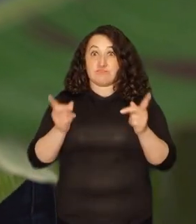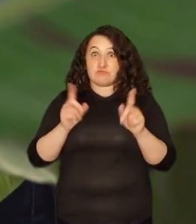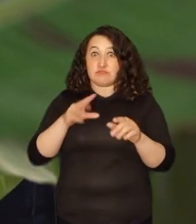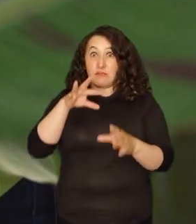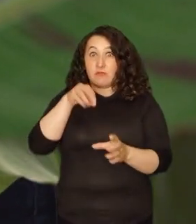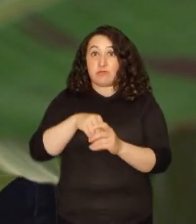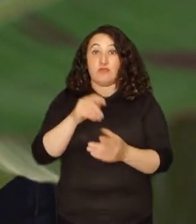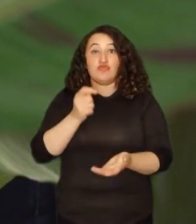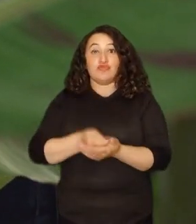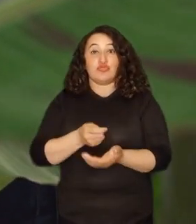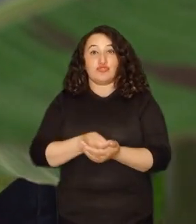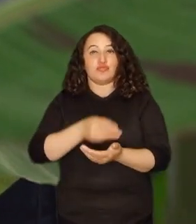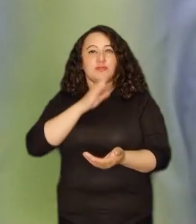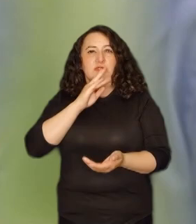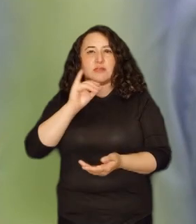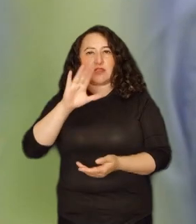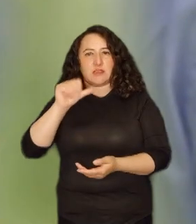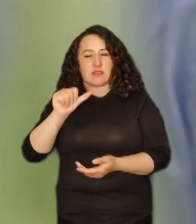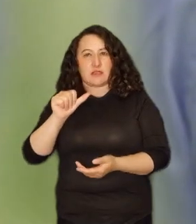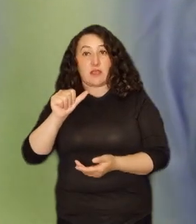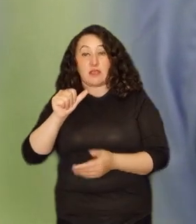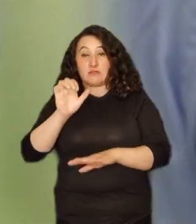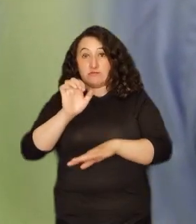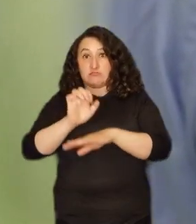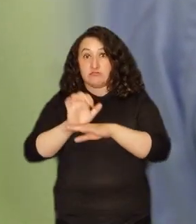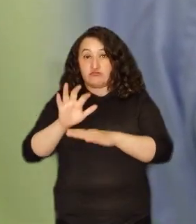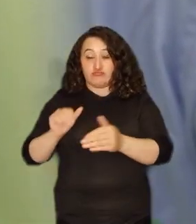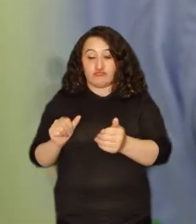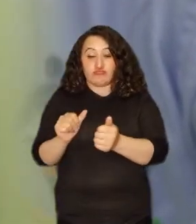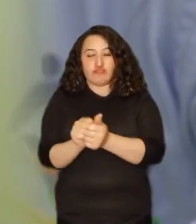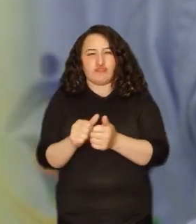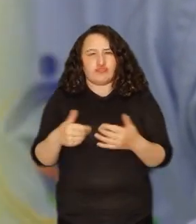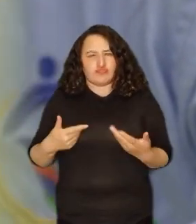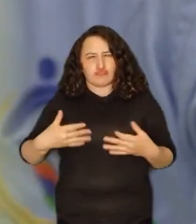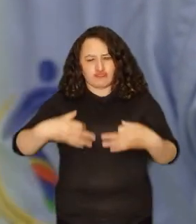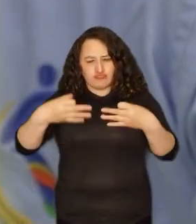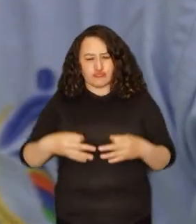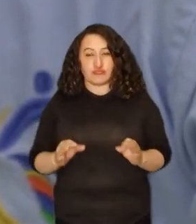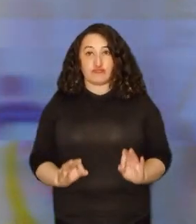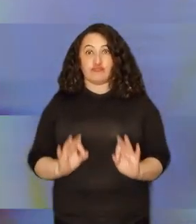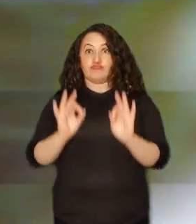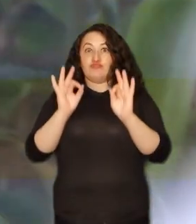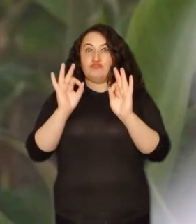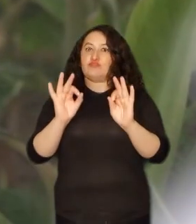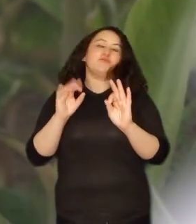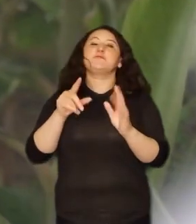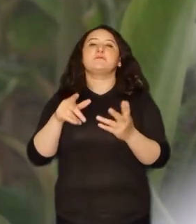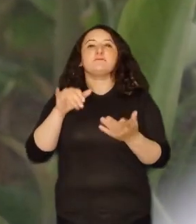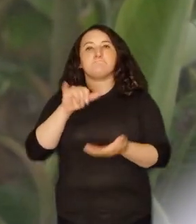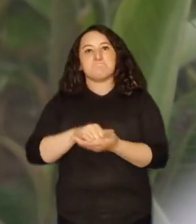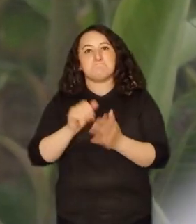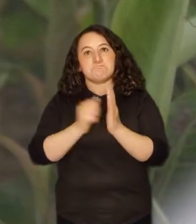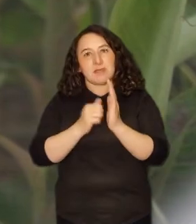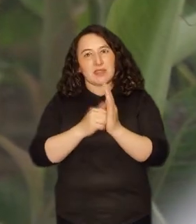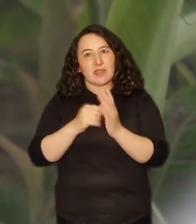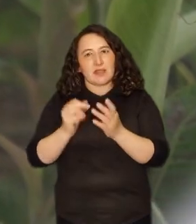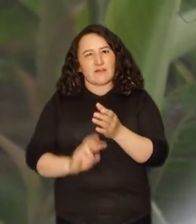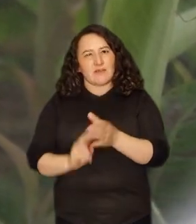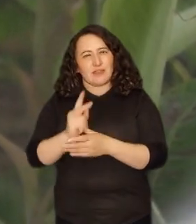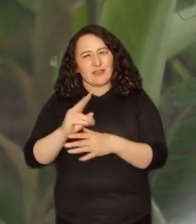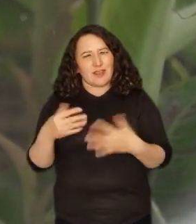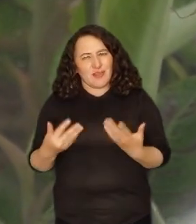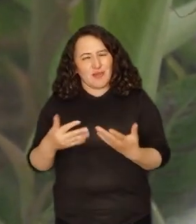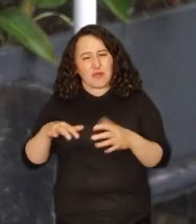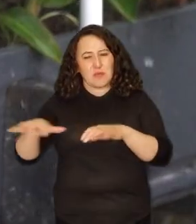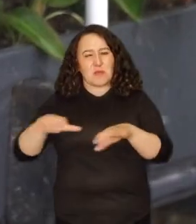También cuentan dentro de los socios al ICA. La entidad los acompaña para dar garantía de la calidad e inocuidad de este material